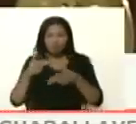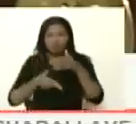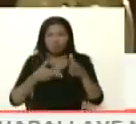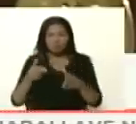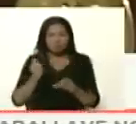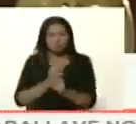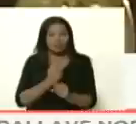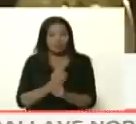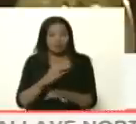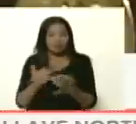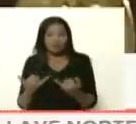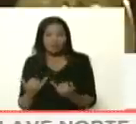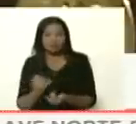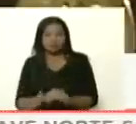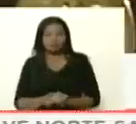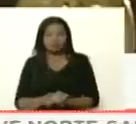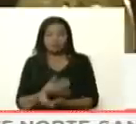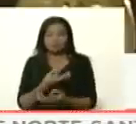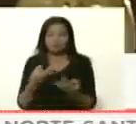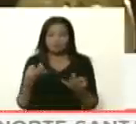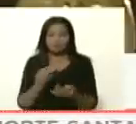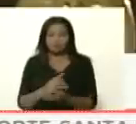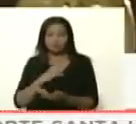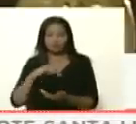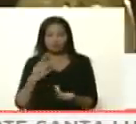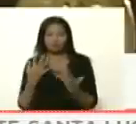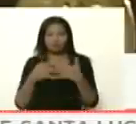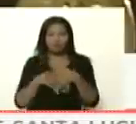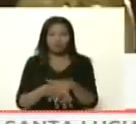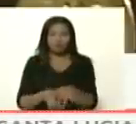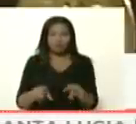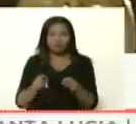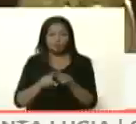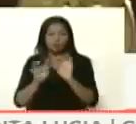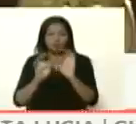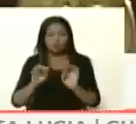trabajadores, ha sido fabuloso. Hemos integrado, hicimos